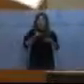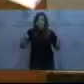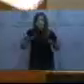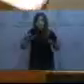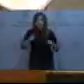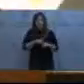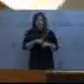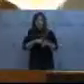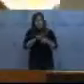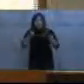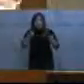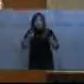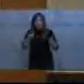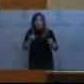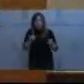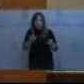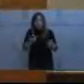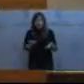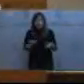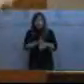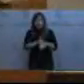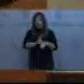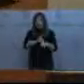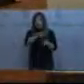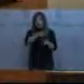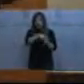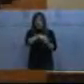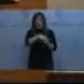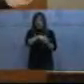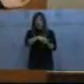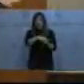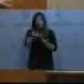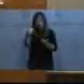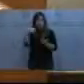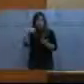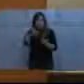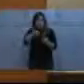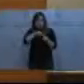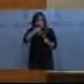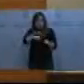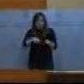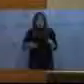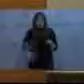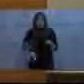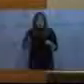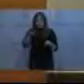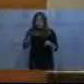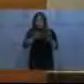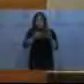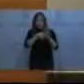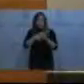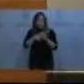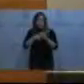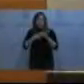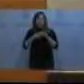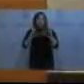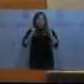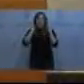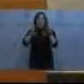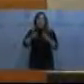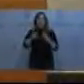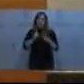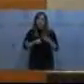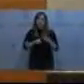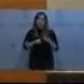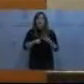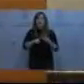Y, claro, una consejería, señor presidente, como esta, importante, en lo que es licitaciones, en lo que es